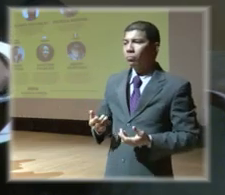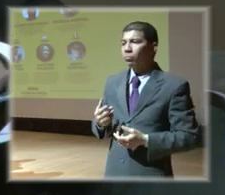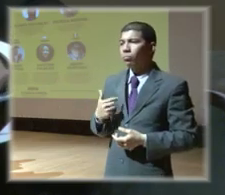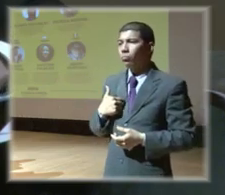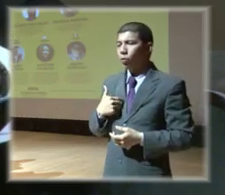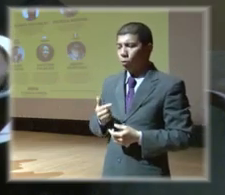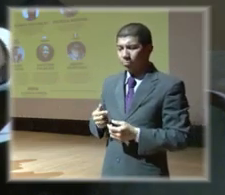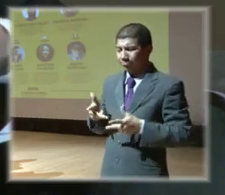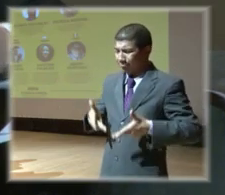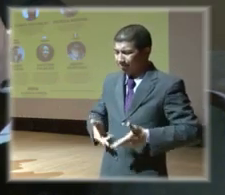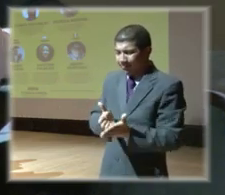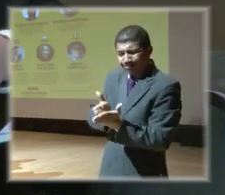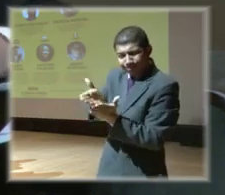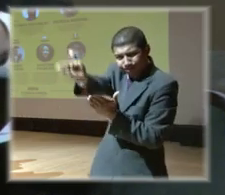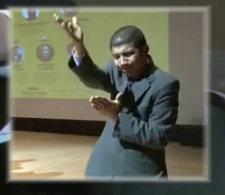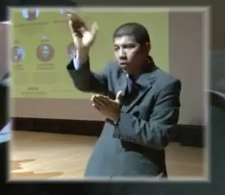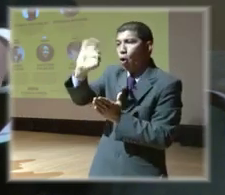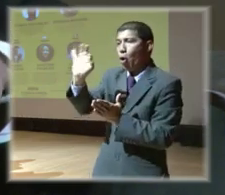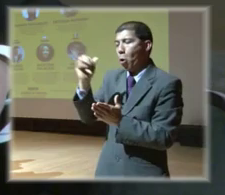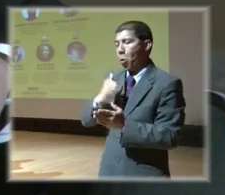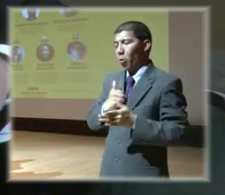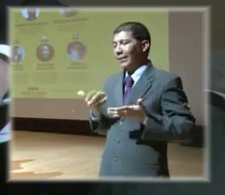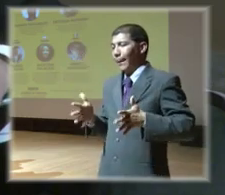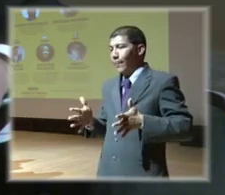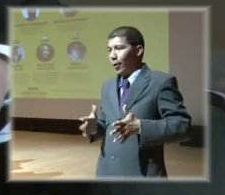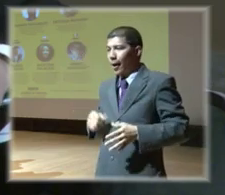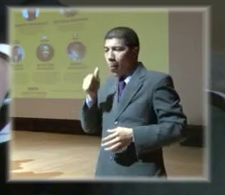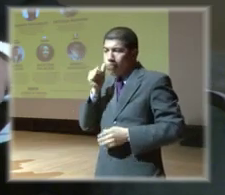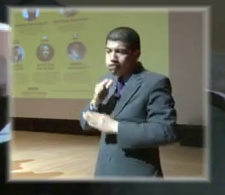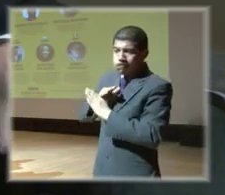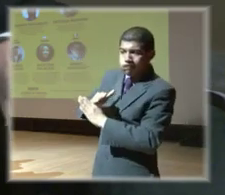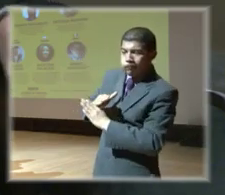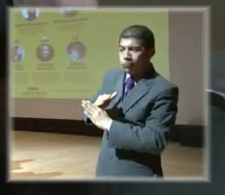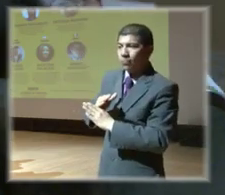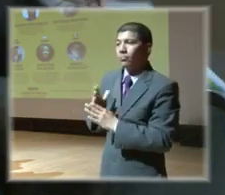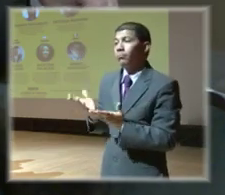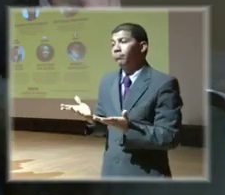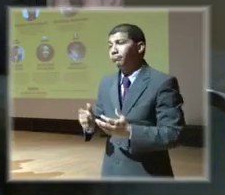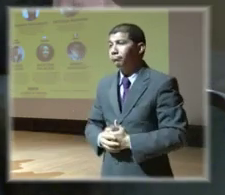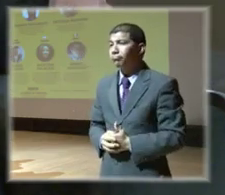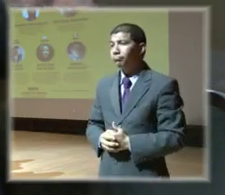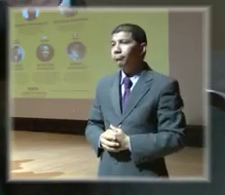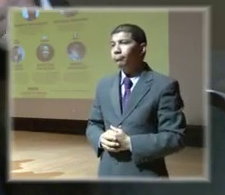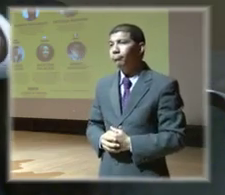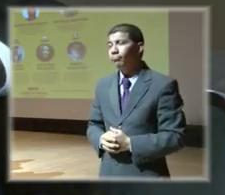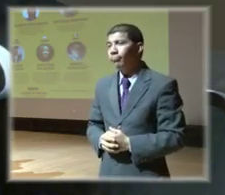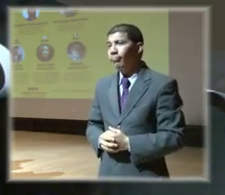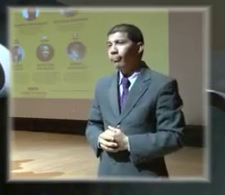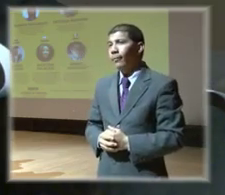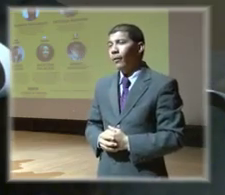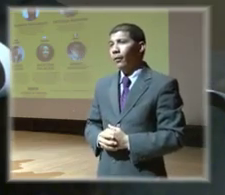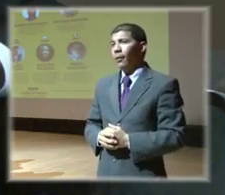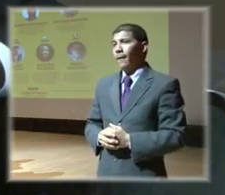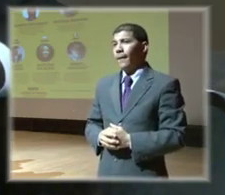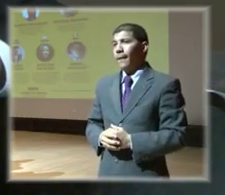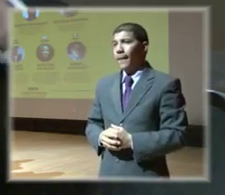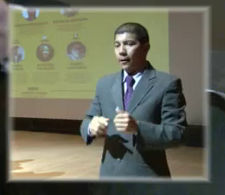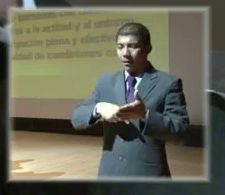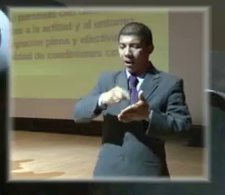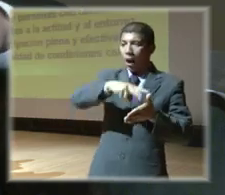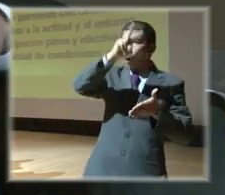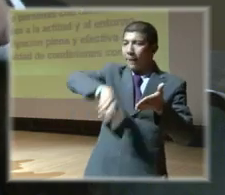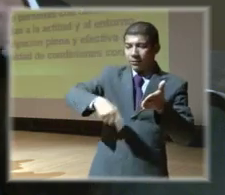definitivo simplemente va en contra de la convención y no en nada es consecuente con los postulados